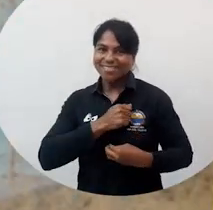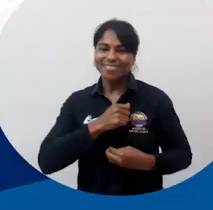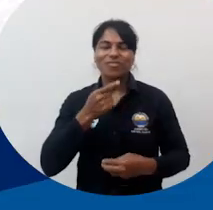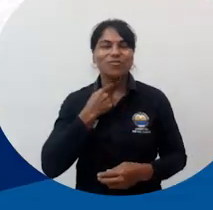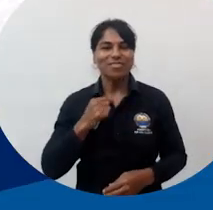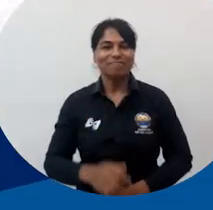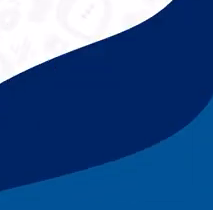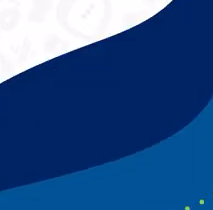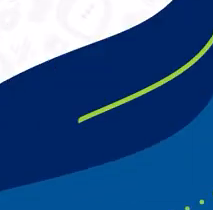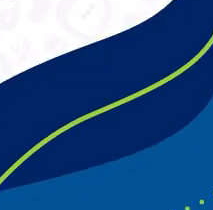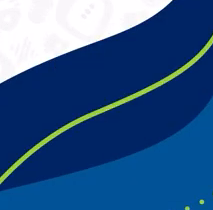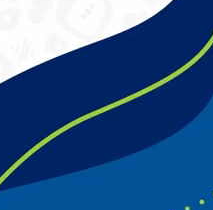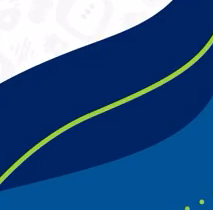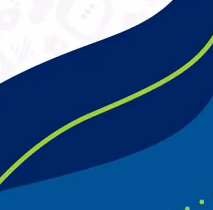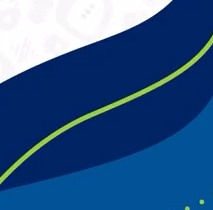vida.